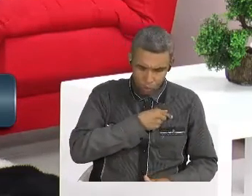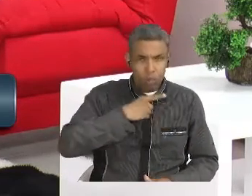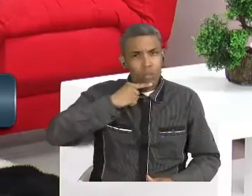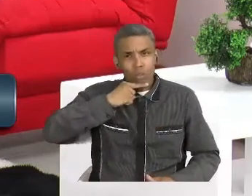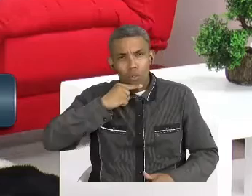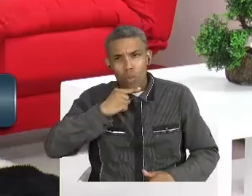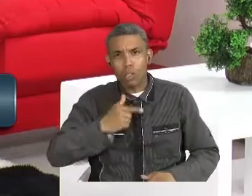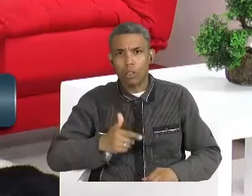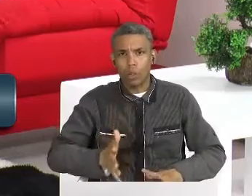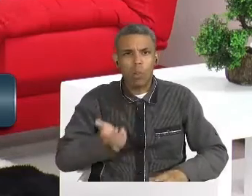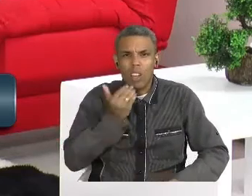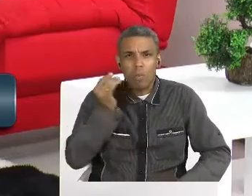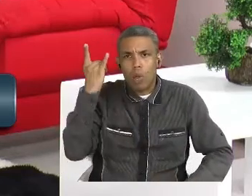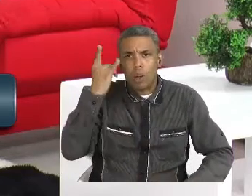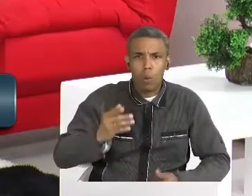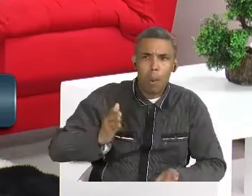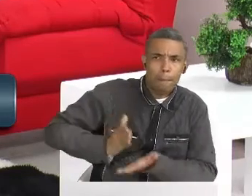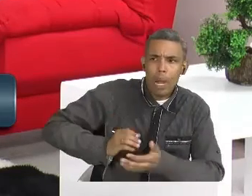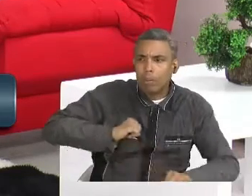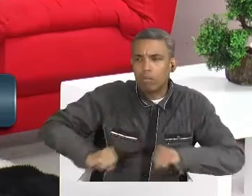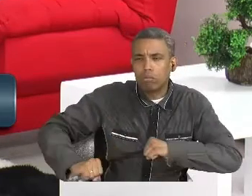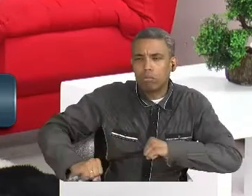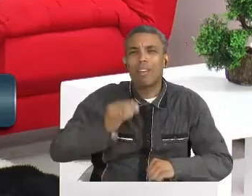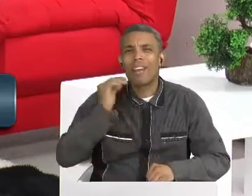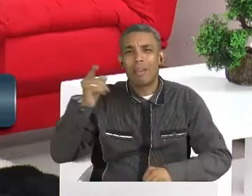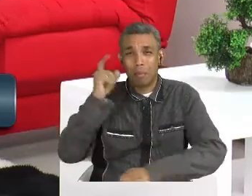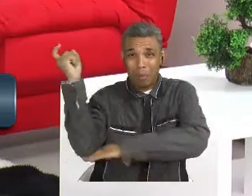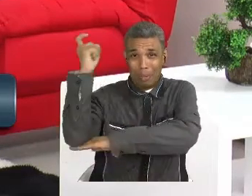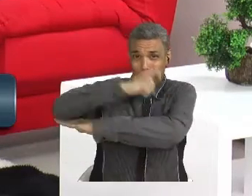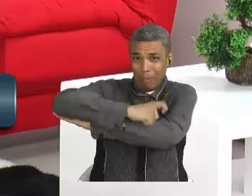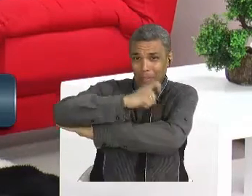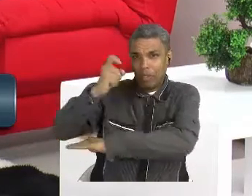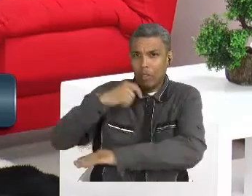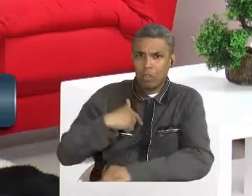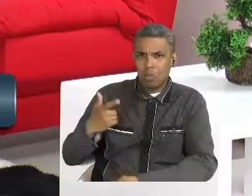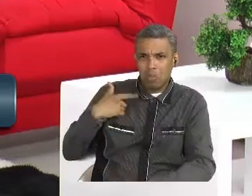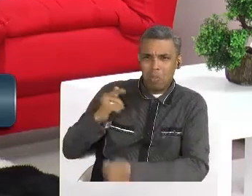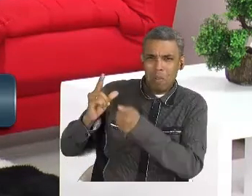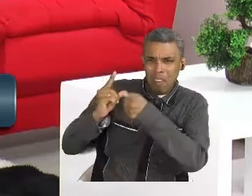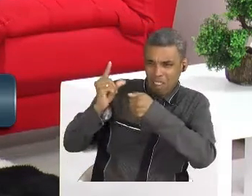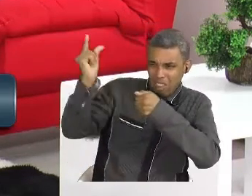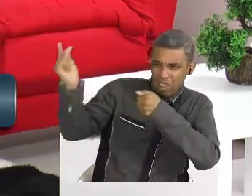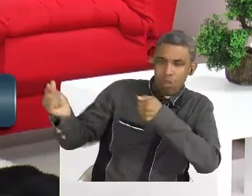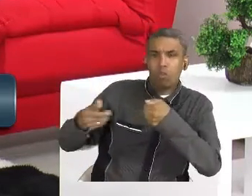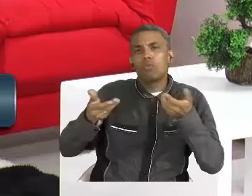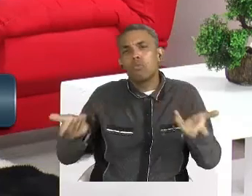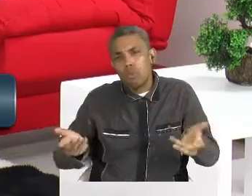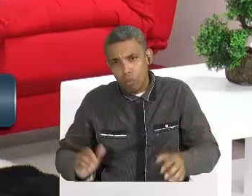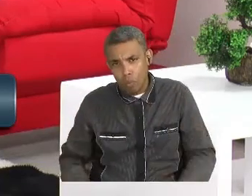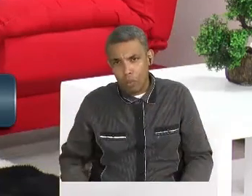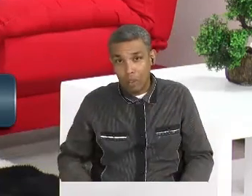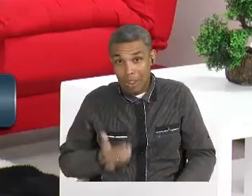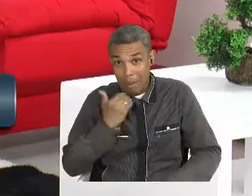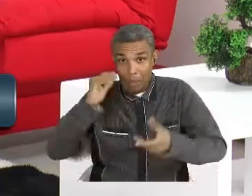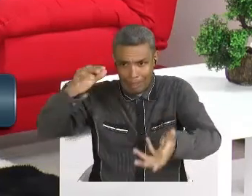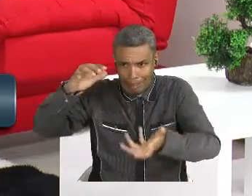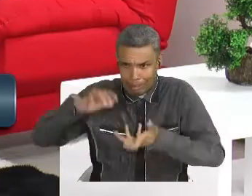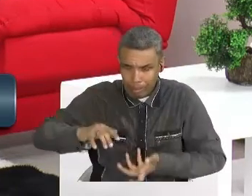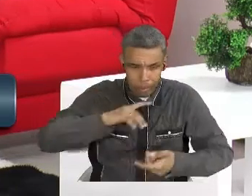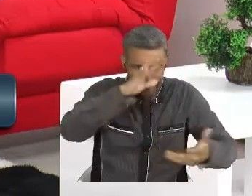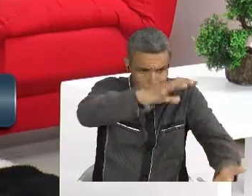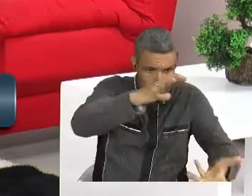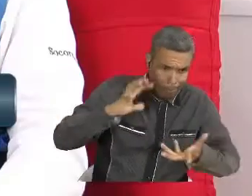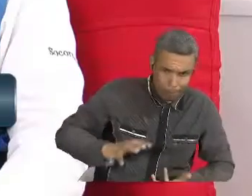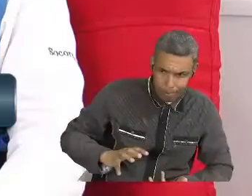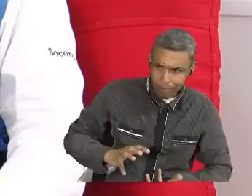el despliegue de ustedes de acá hasta Mocoa? ¿Cómo es ese trayecto o cómo es la ruta a seguir una vez hayan recibido todas las atenciones? O las